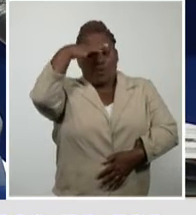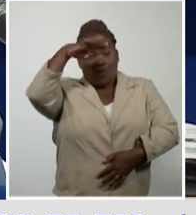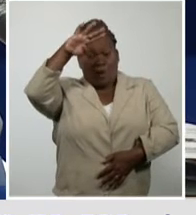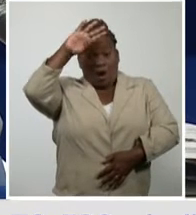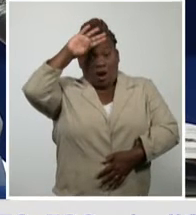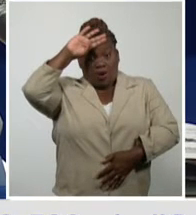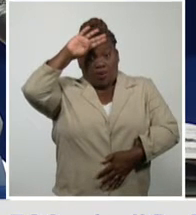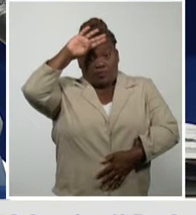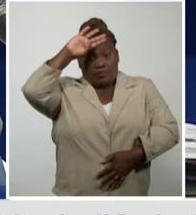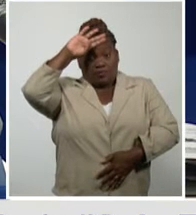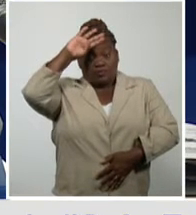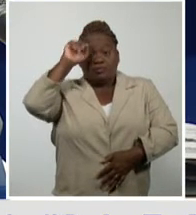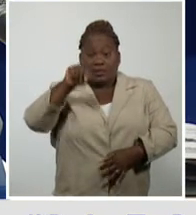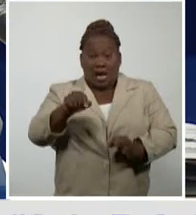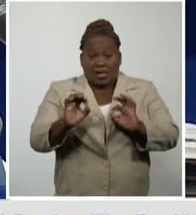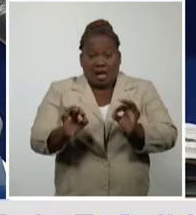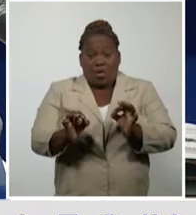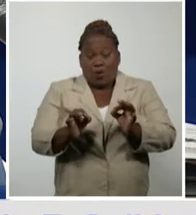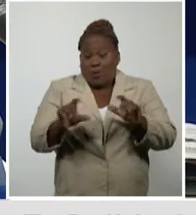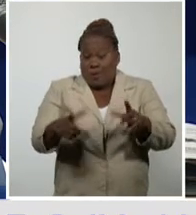pues no